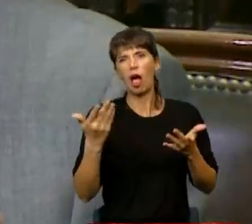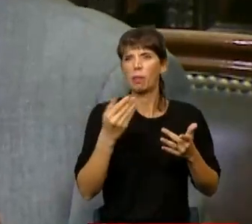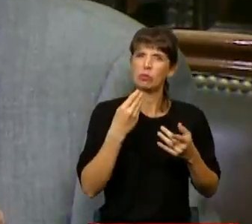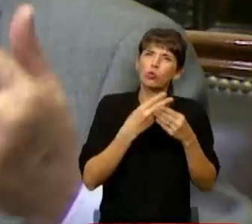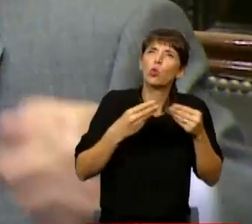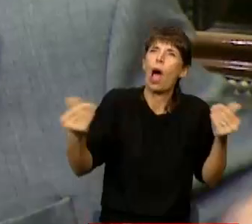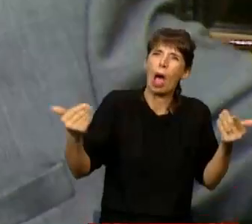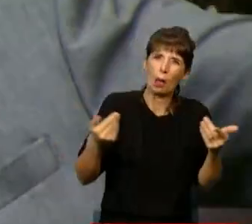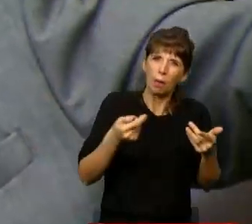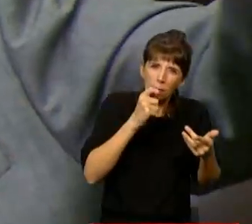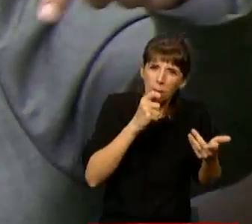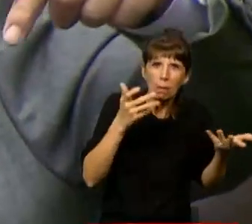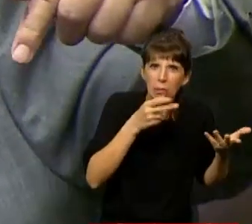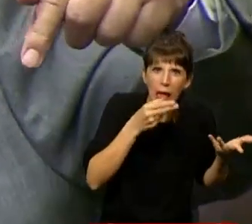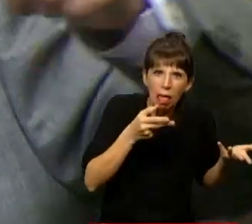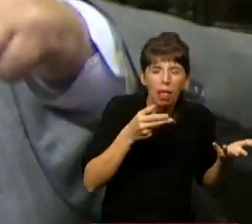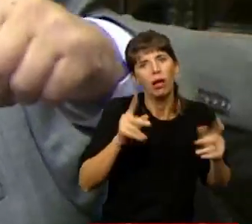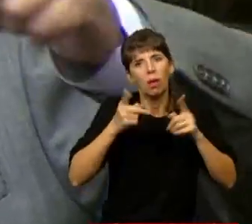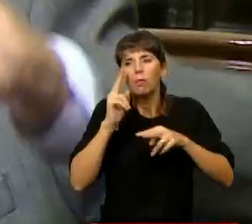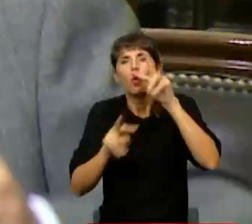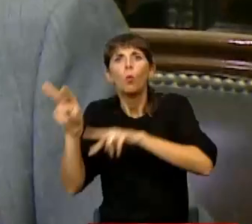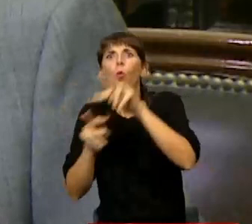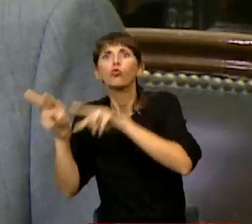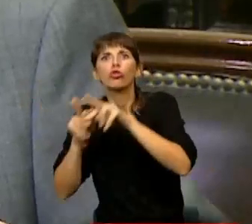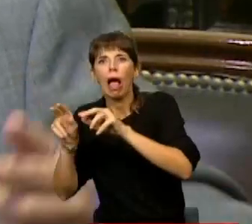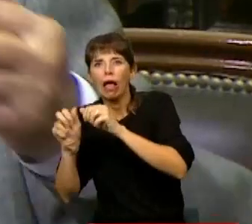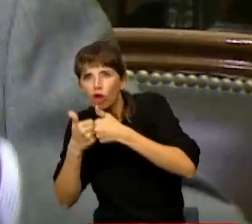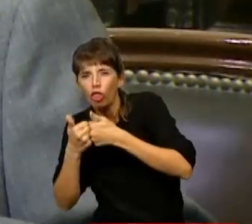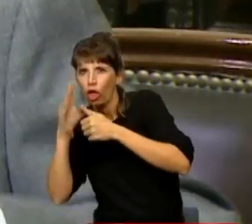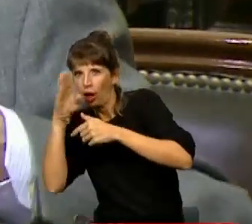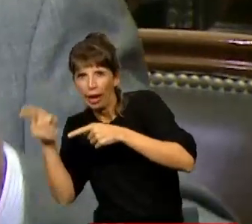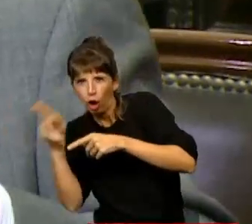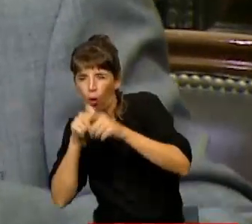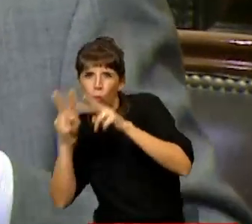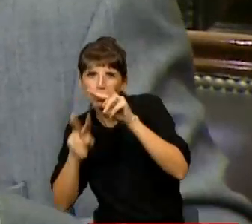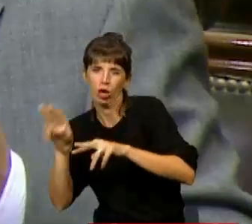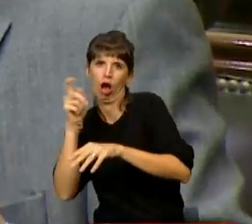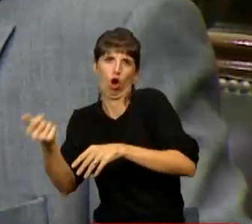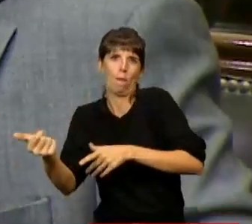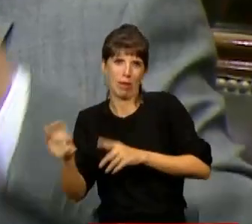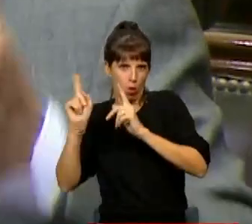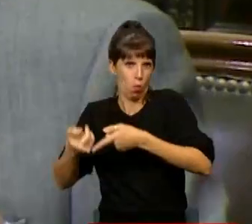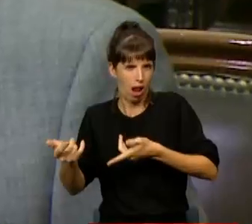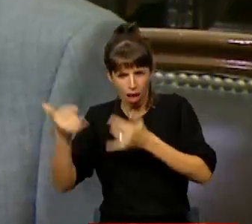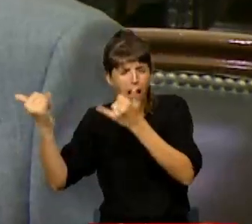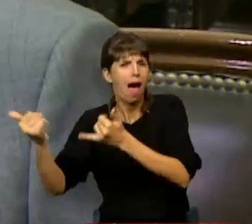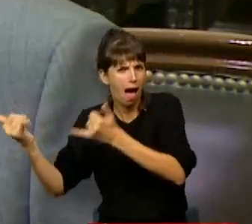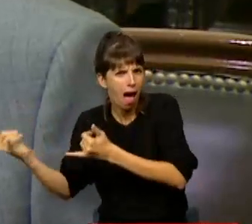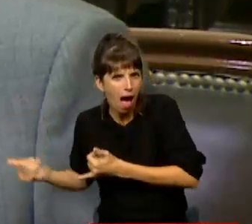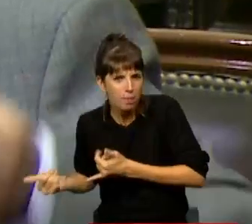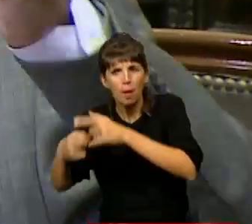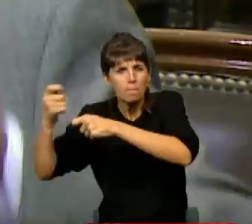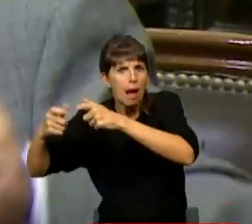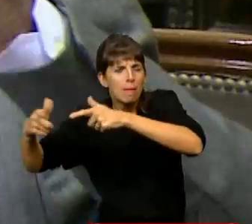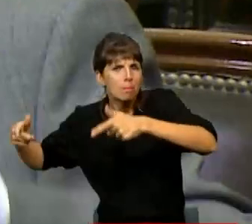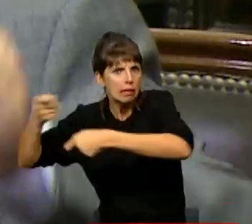tan fuerte. Entonces van al mercado ilegal, al mercado negro, que sigue no solo existiendo, sino que se desarrolla cada vez